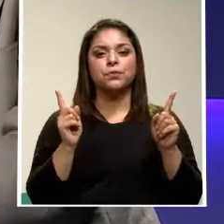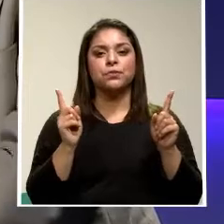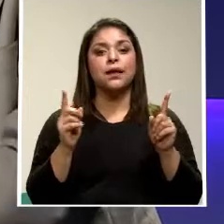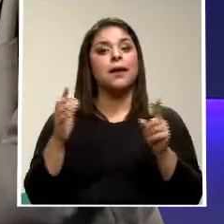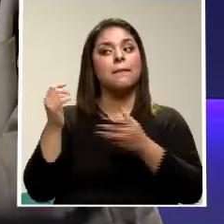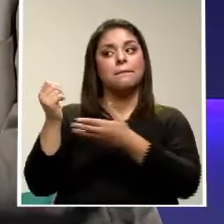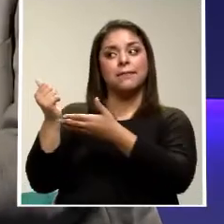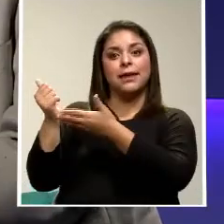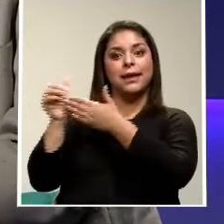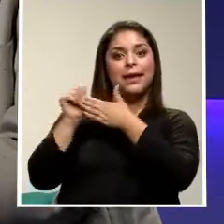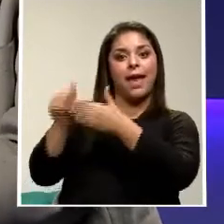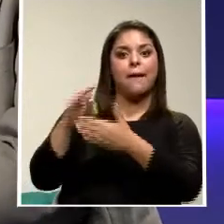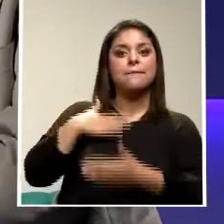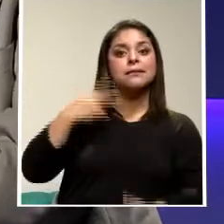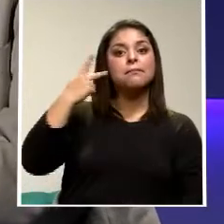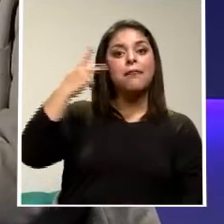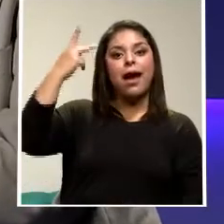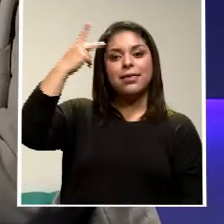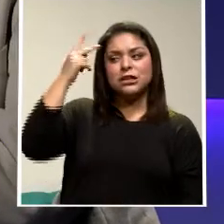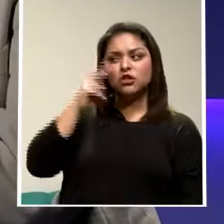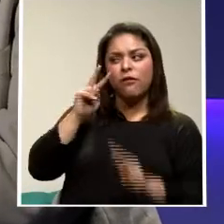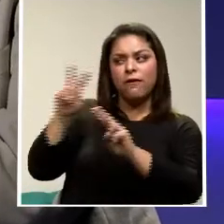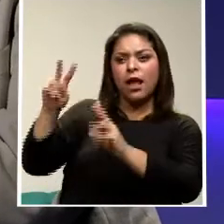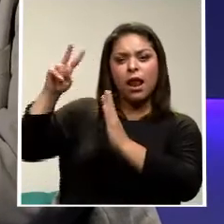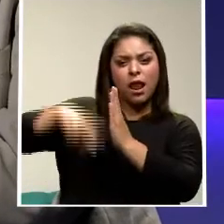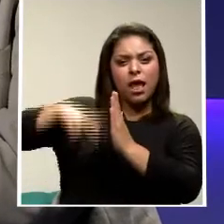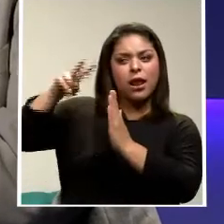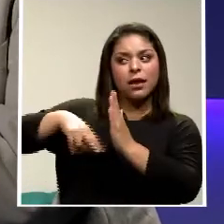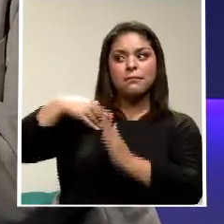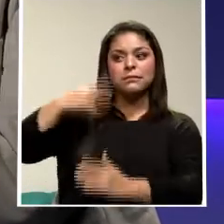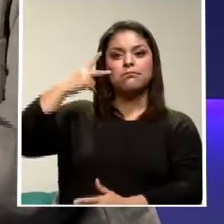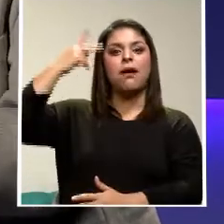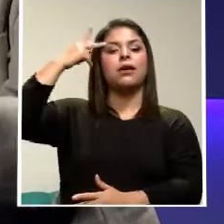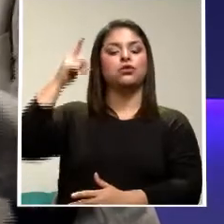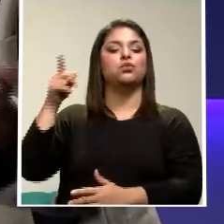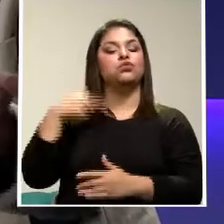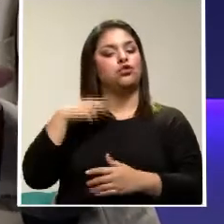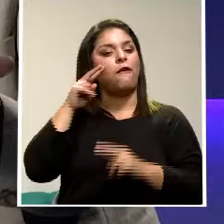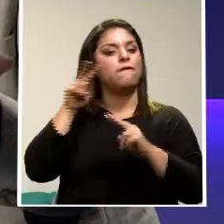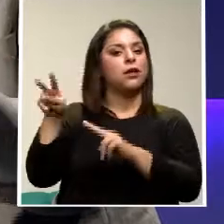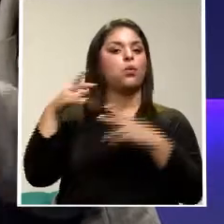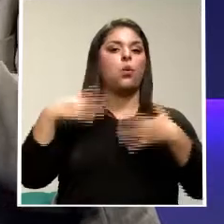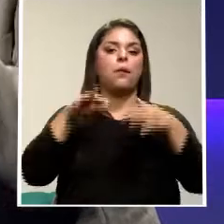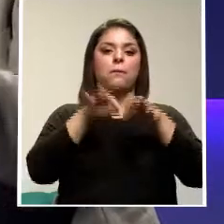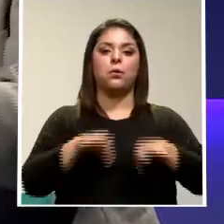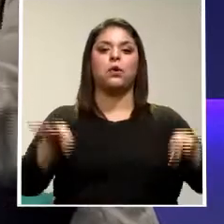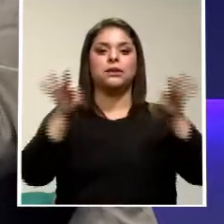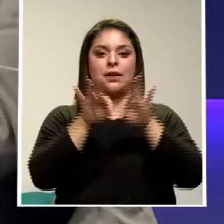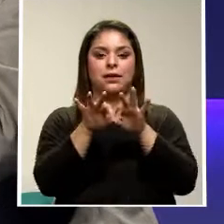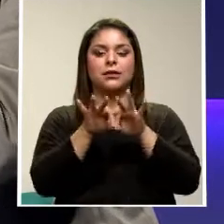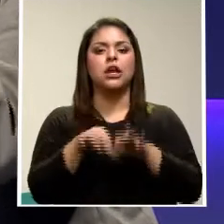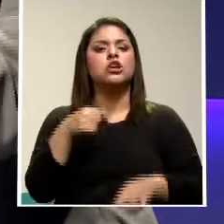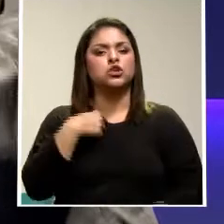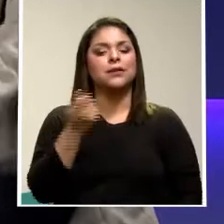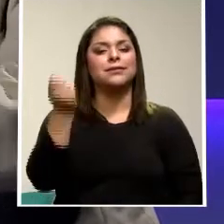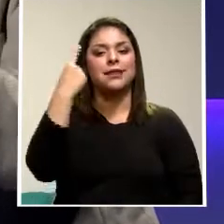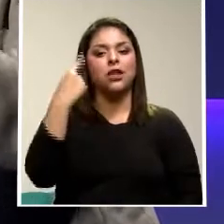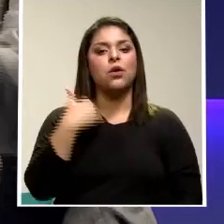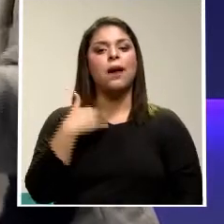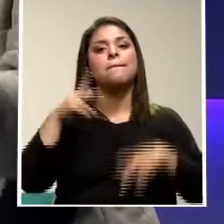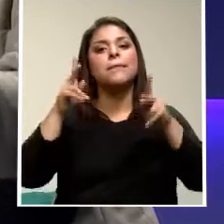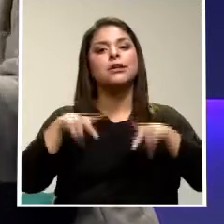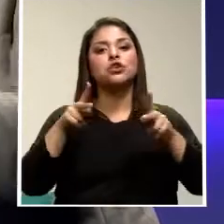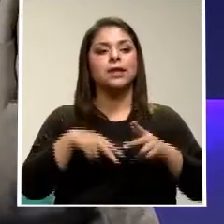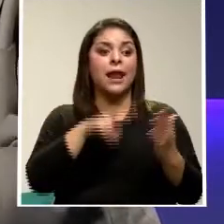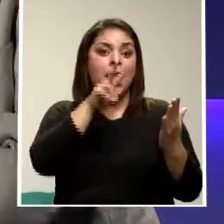padres leyendo, pues para mí sí que fue importante, sinceramente. Entiendo que hay gente que encuentra su vocación literaria